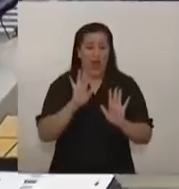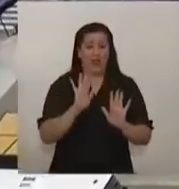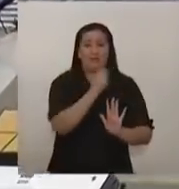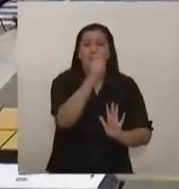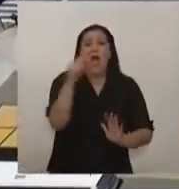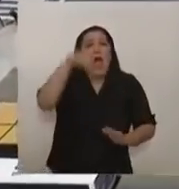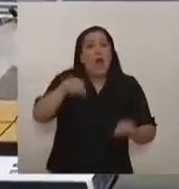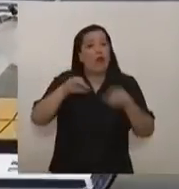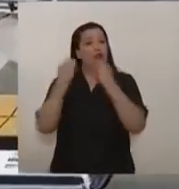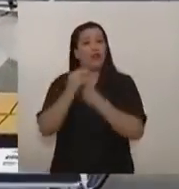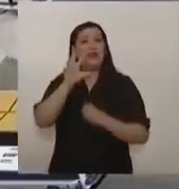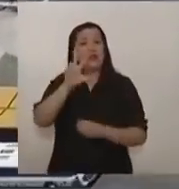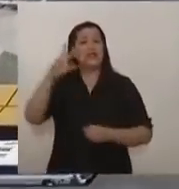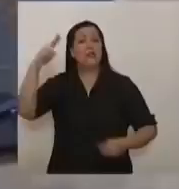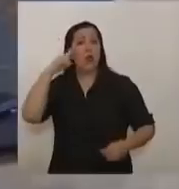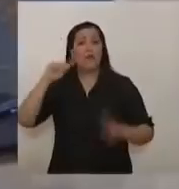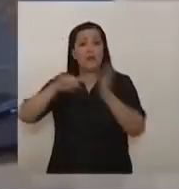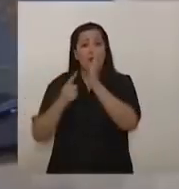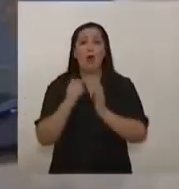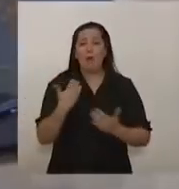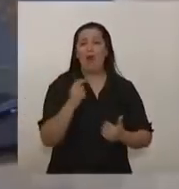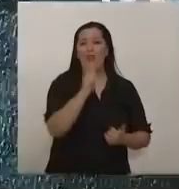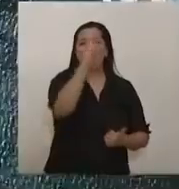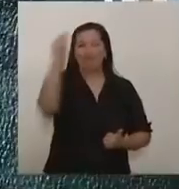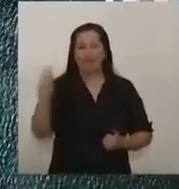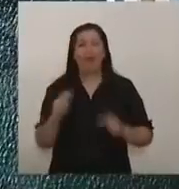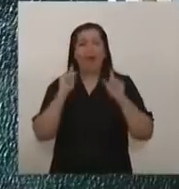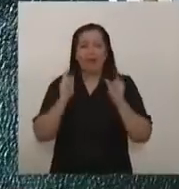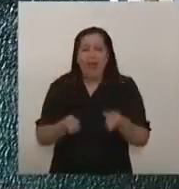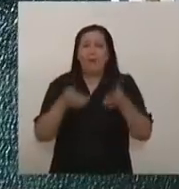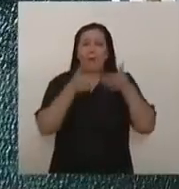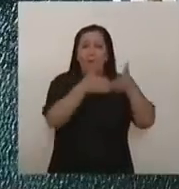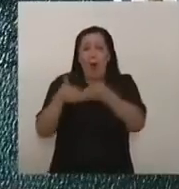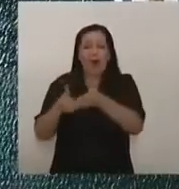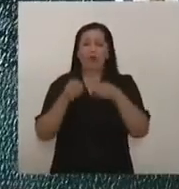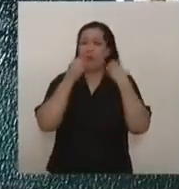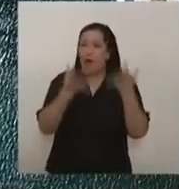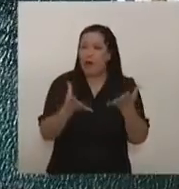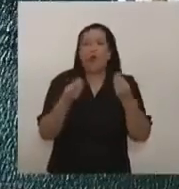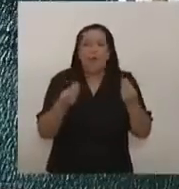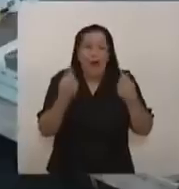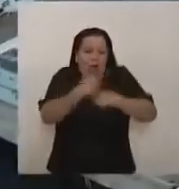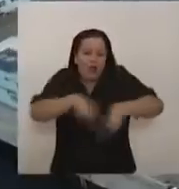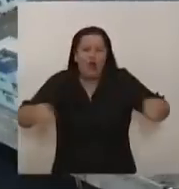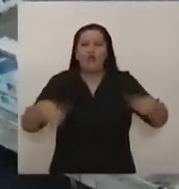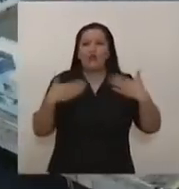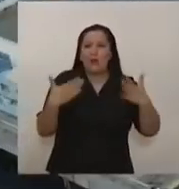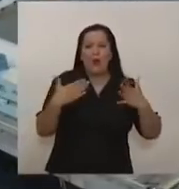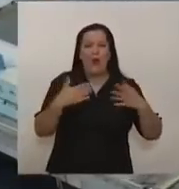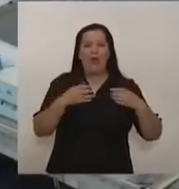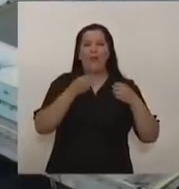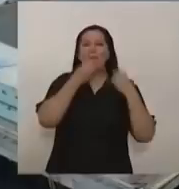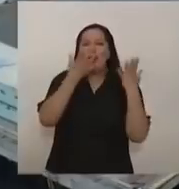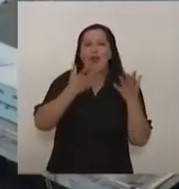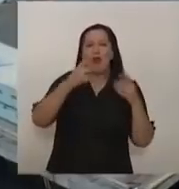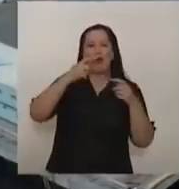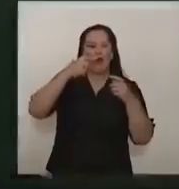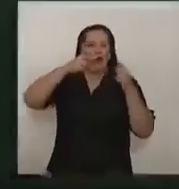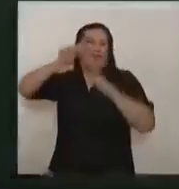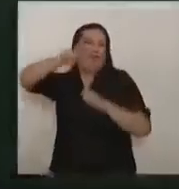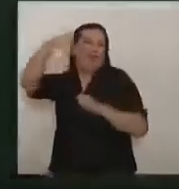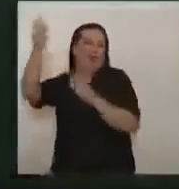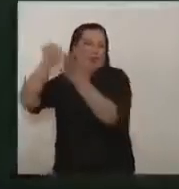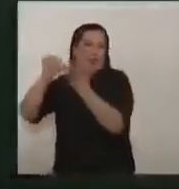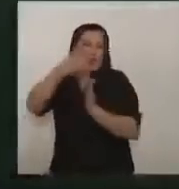se puede usar en 39. También mejoramos los puertos, para que nuestros productos puedan salir mejor al mundo.